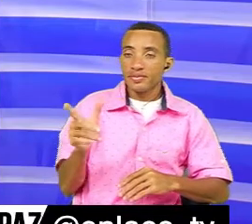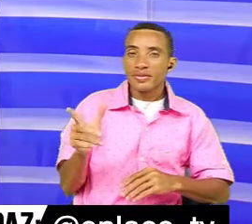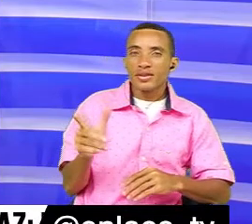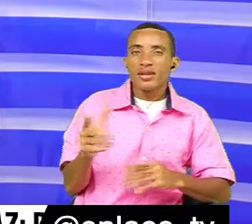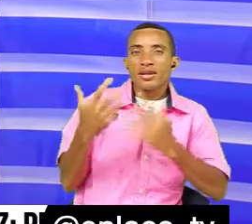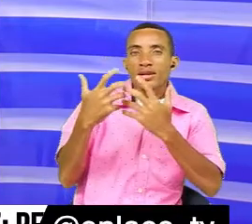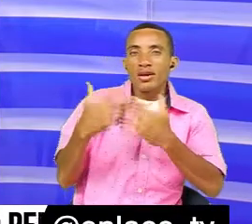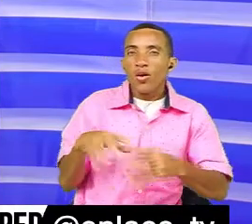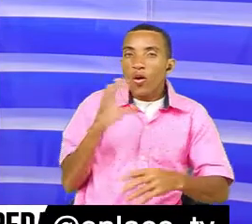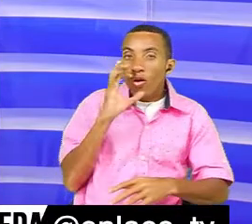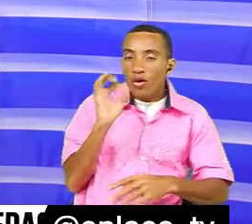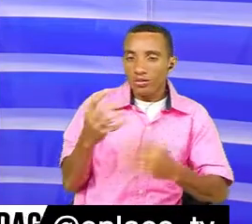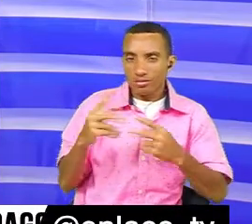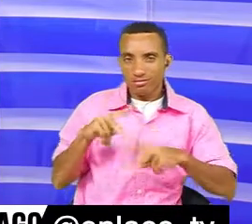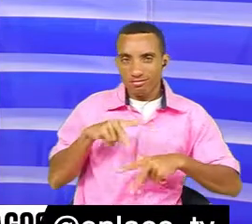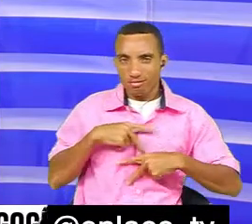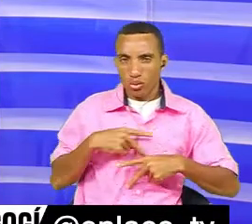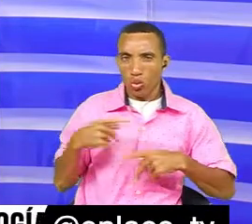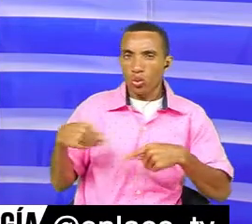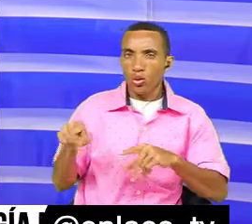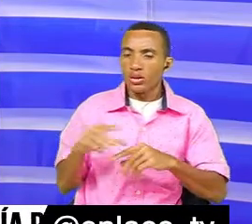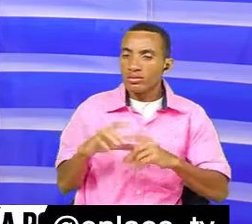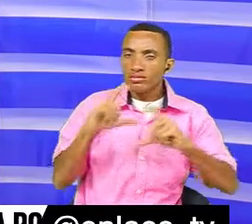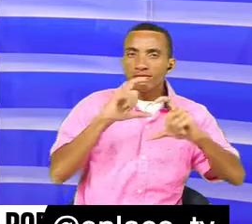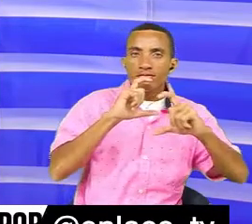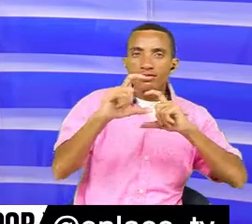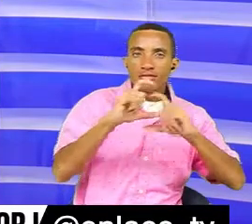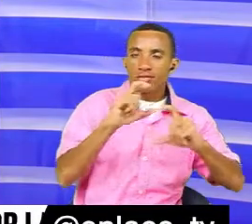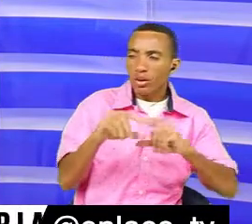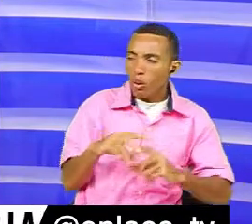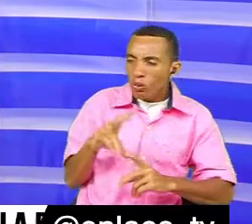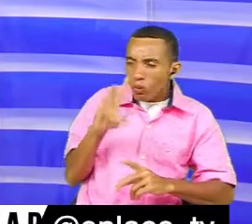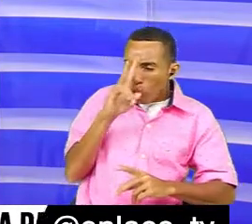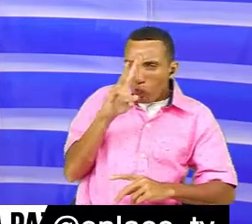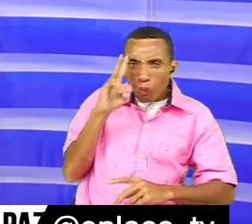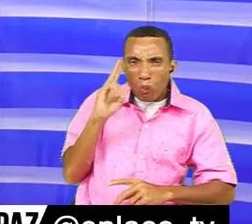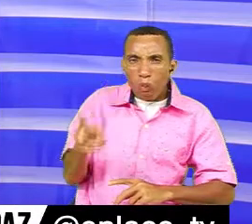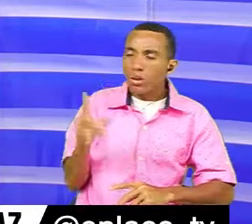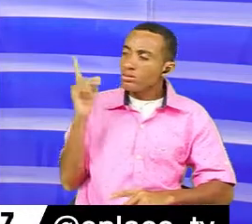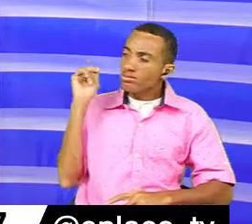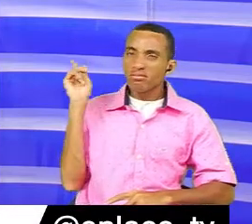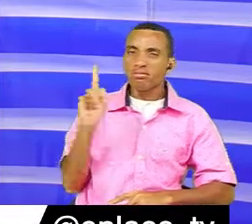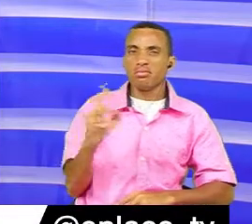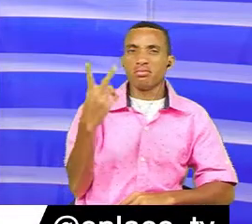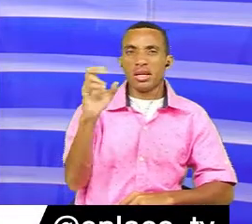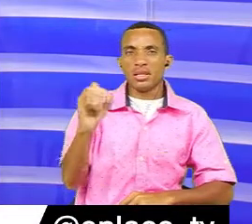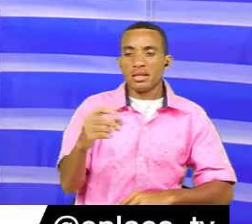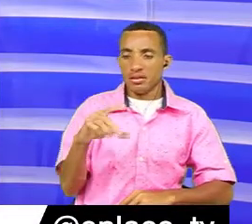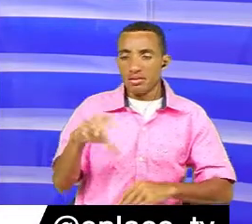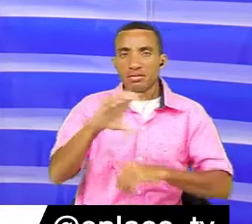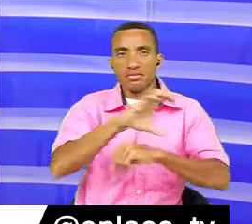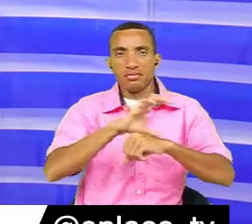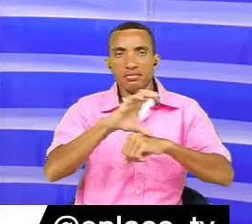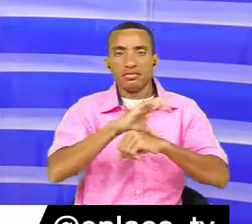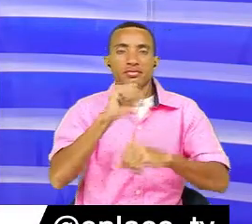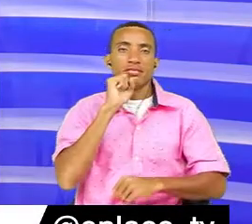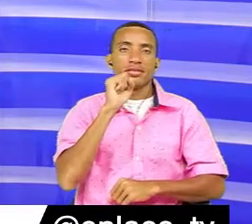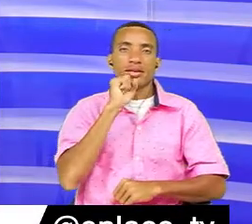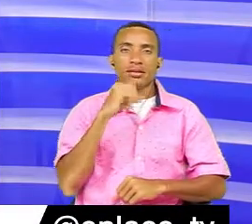fue homenajeado hoy por la Cámara de Comercio por su labor realizada por más de 20 años en la ciudad de Barranca Bermeja.